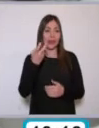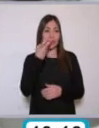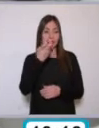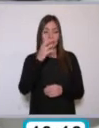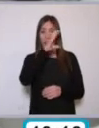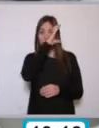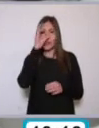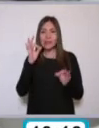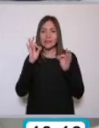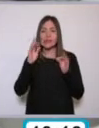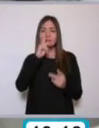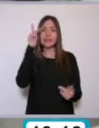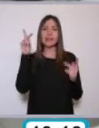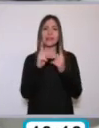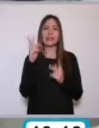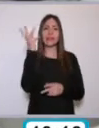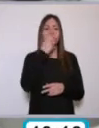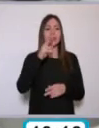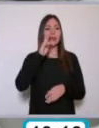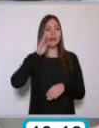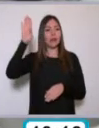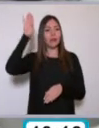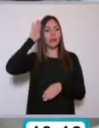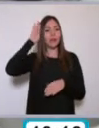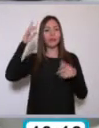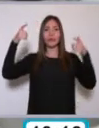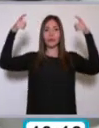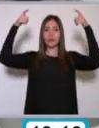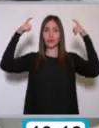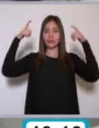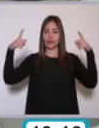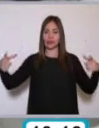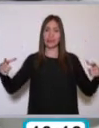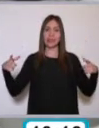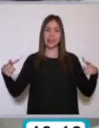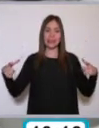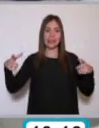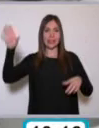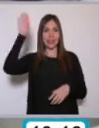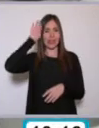foto es perfecta, es El maravillosa. el tamaño del sombrero. Sí. No, no es que eran unos sombreros, Y del